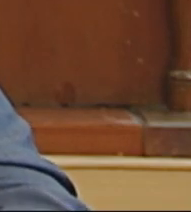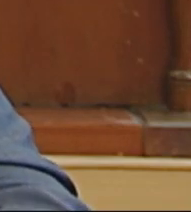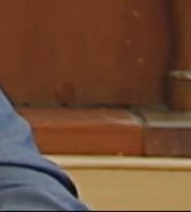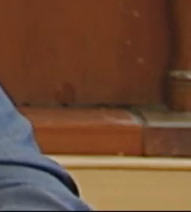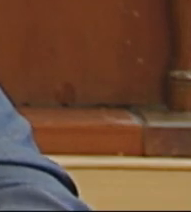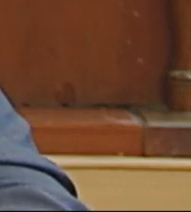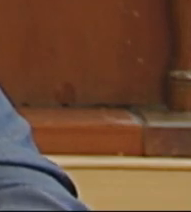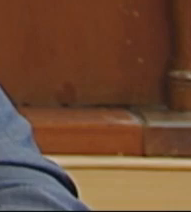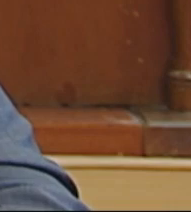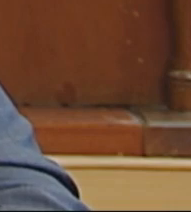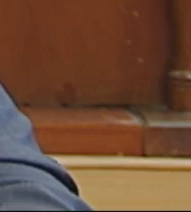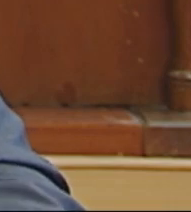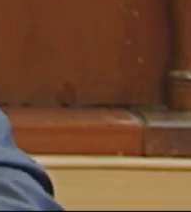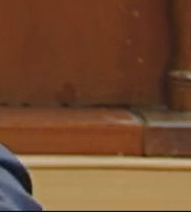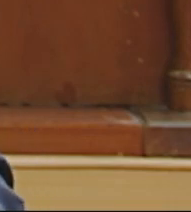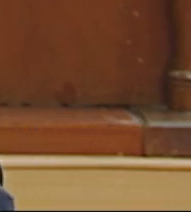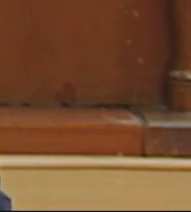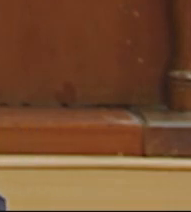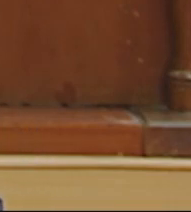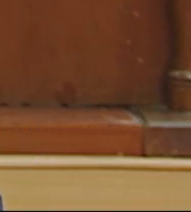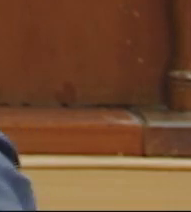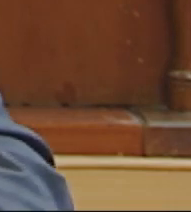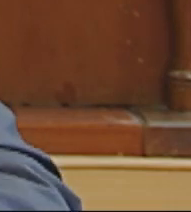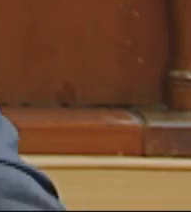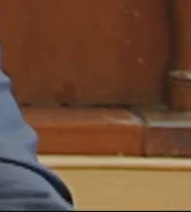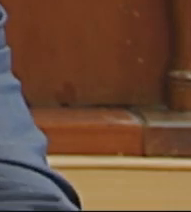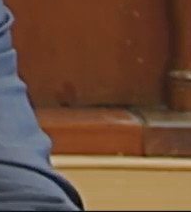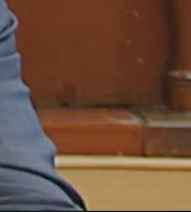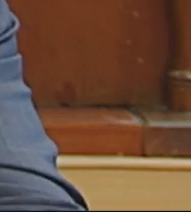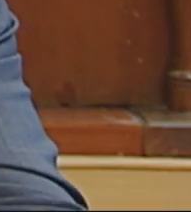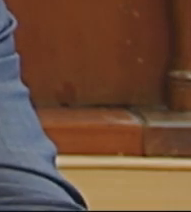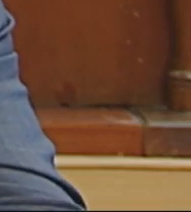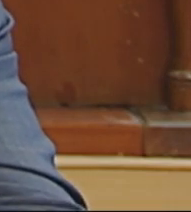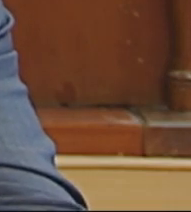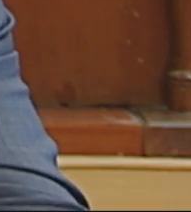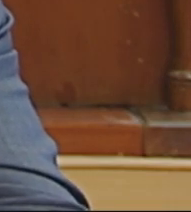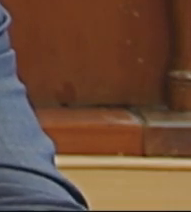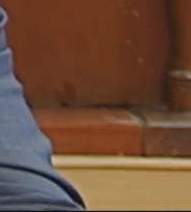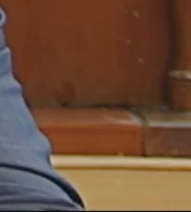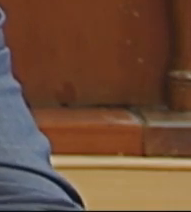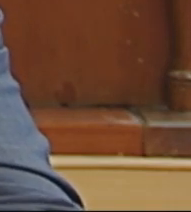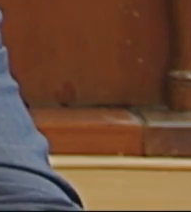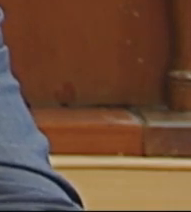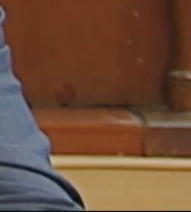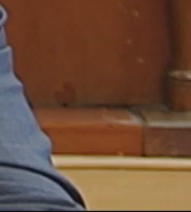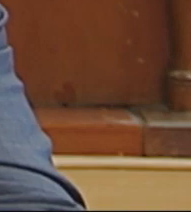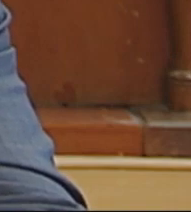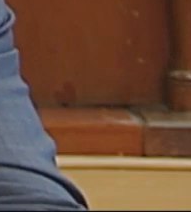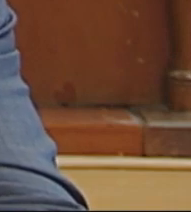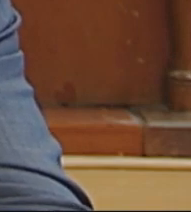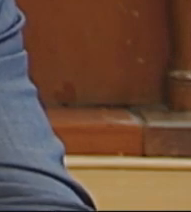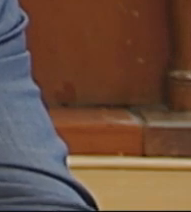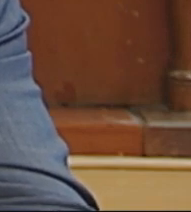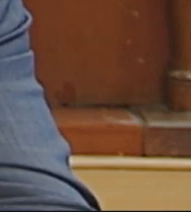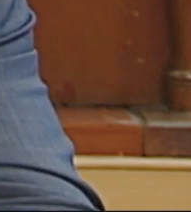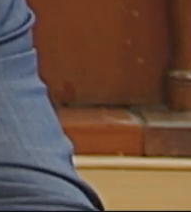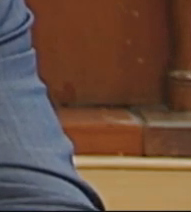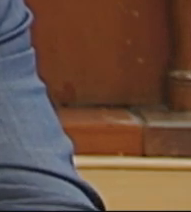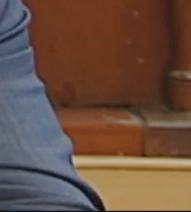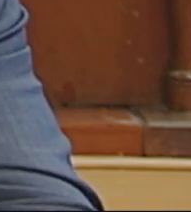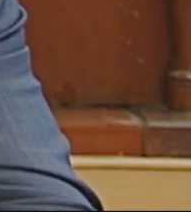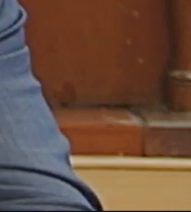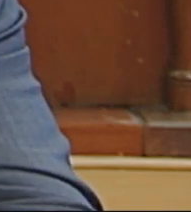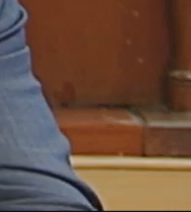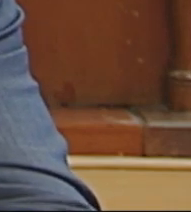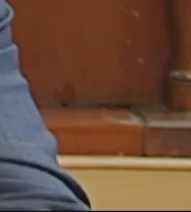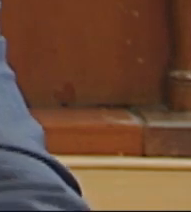se presenta, facilitará la sistematización de casos y cifras. De acuerdo